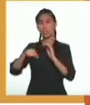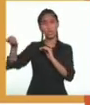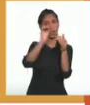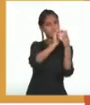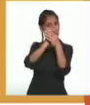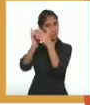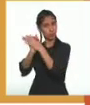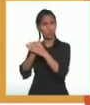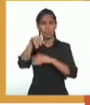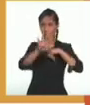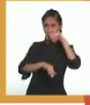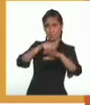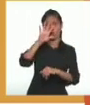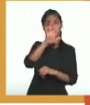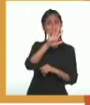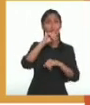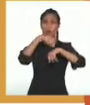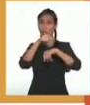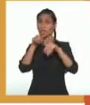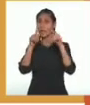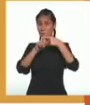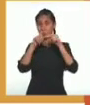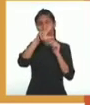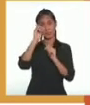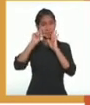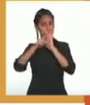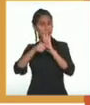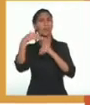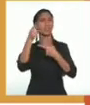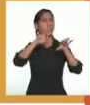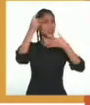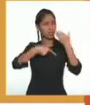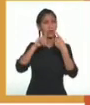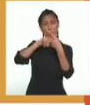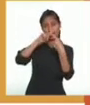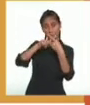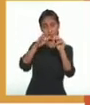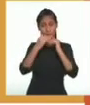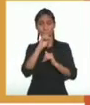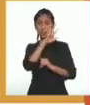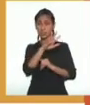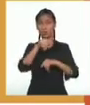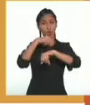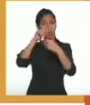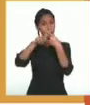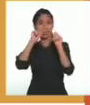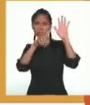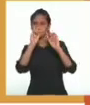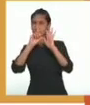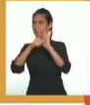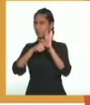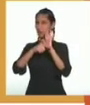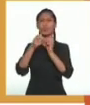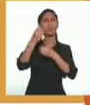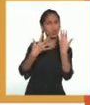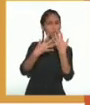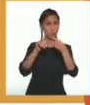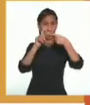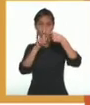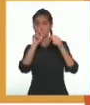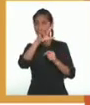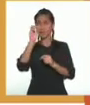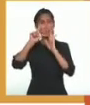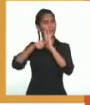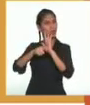caminaron 5 horas y 30 minutos, entonces haré una multiplicación. 5 horas por 60 minutos. A esto le sumo los otros